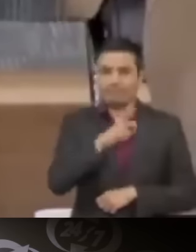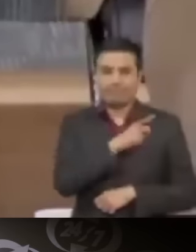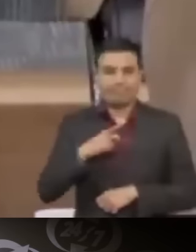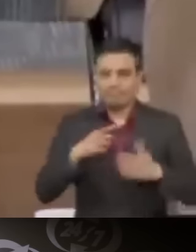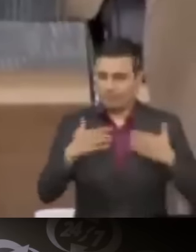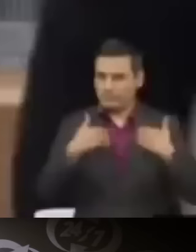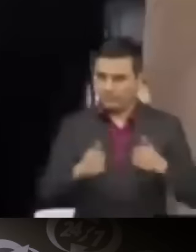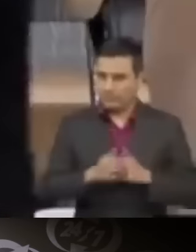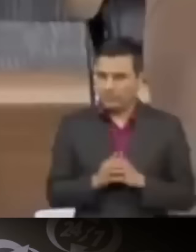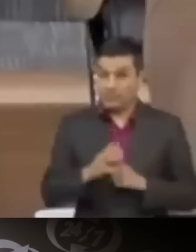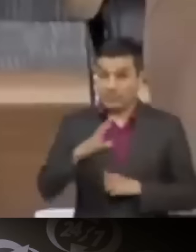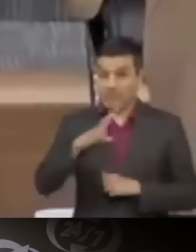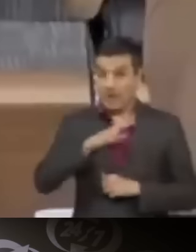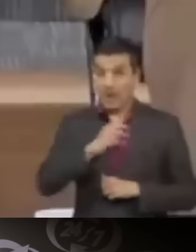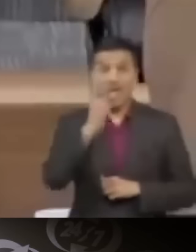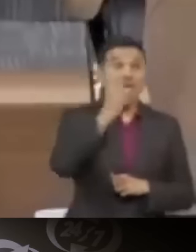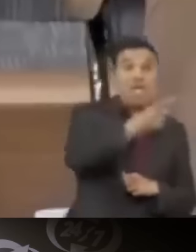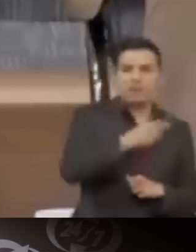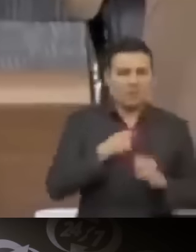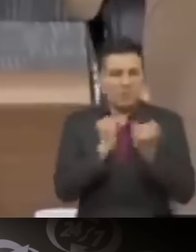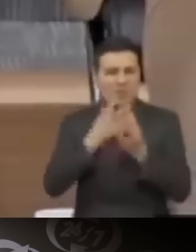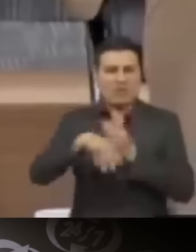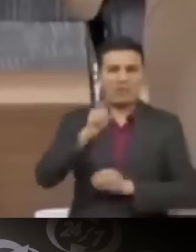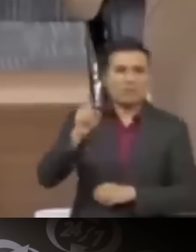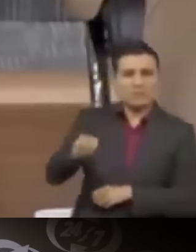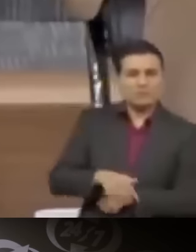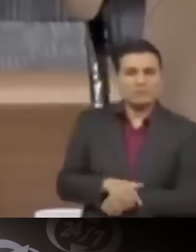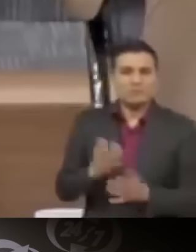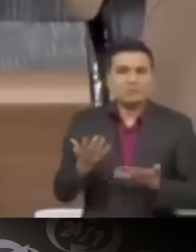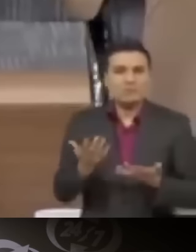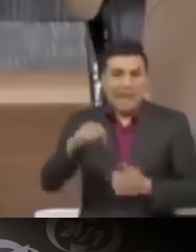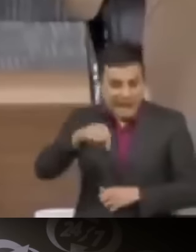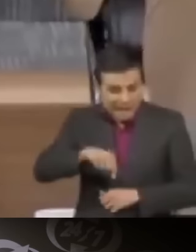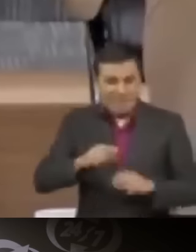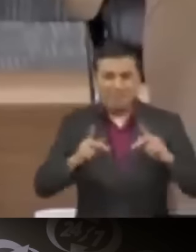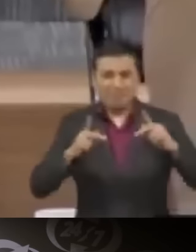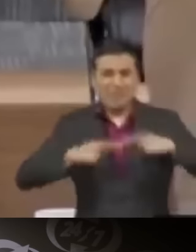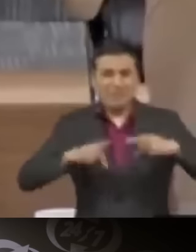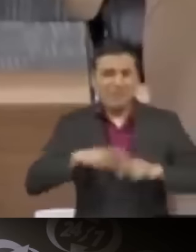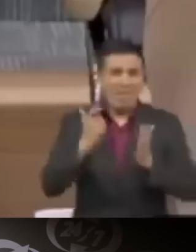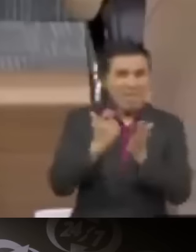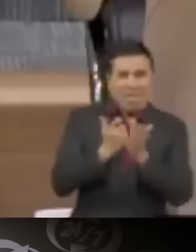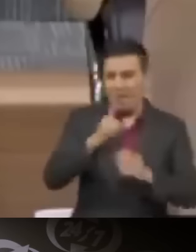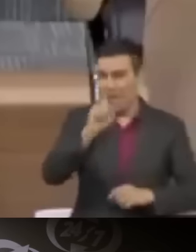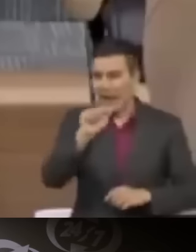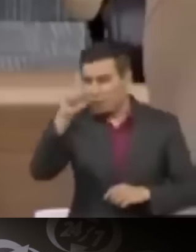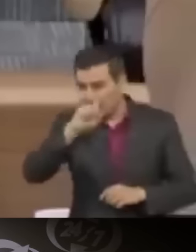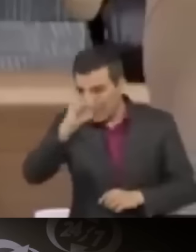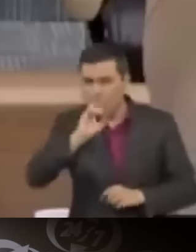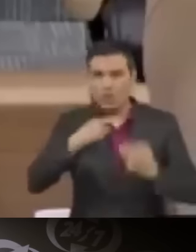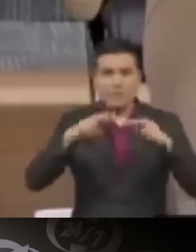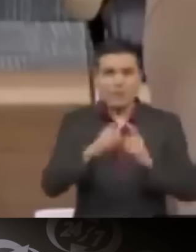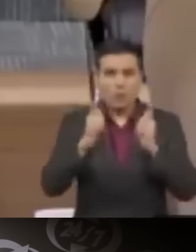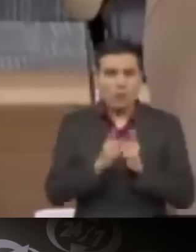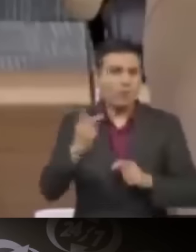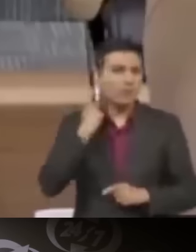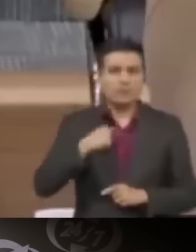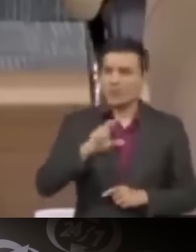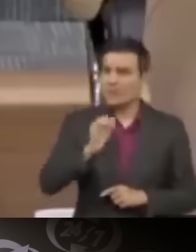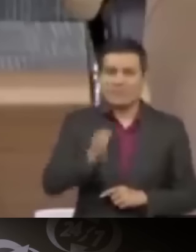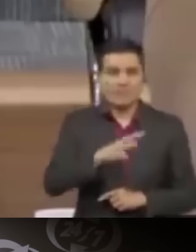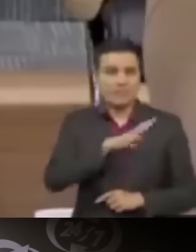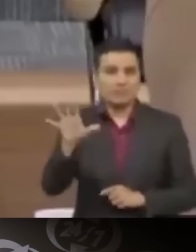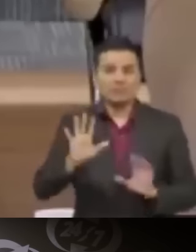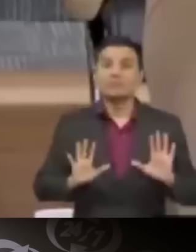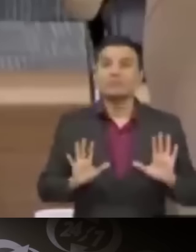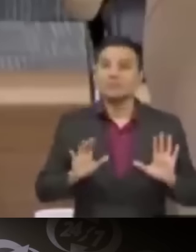hay señalamientos y demás, habrá respuesta. Y yo no puedo aceptar una cultura donde se venga aquí a amenazar a consejerías o a representaciones de otro tipo. No lo voy a aceptar. Y